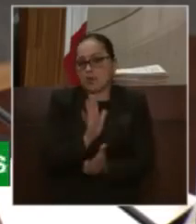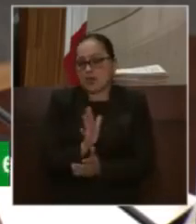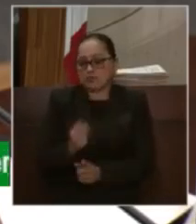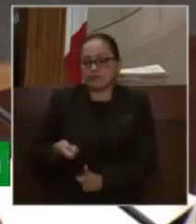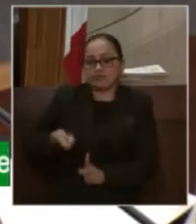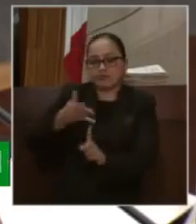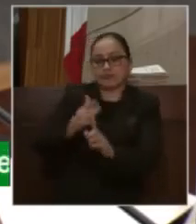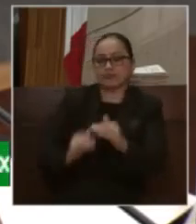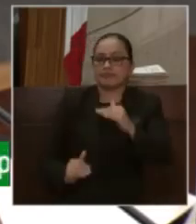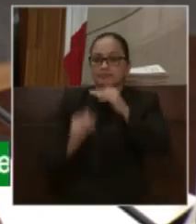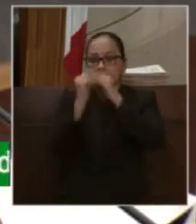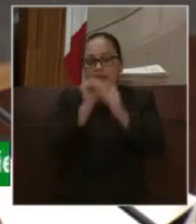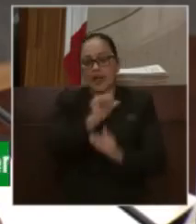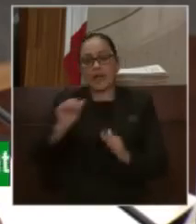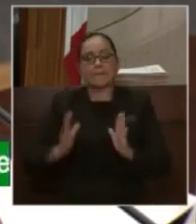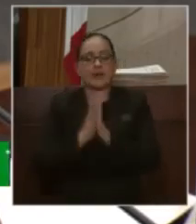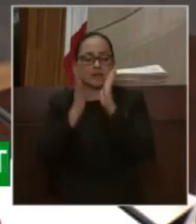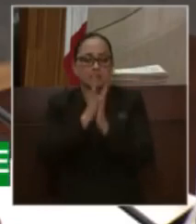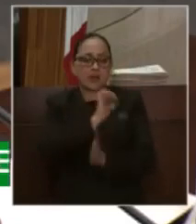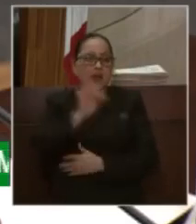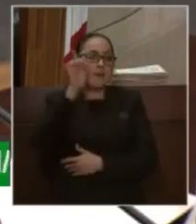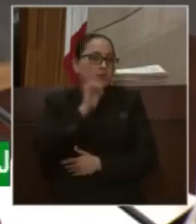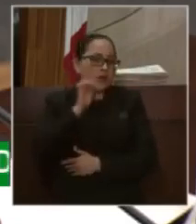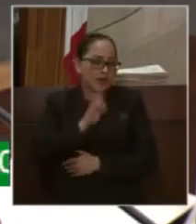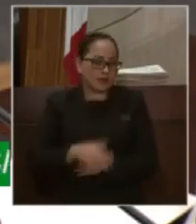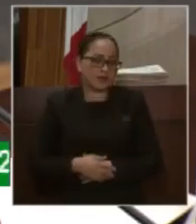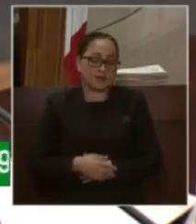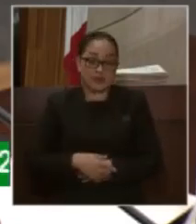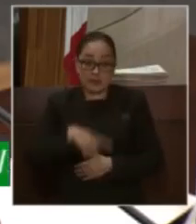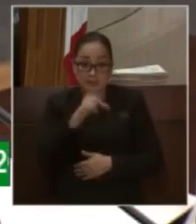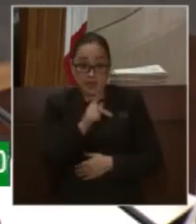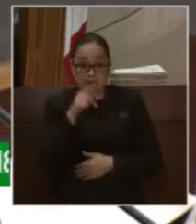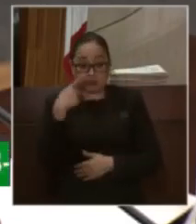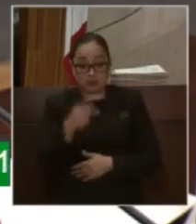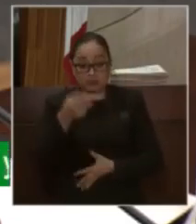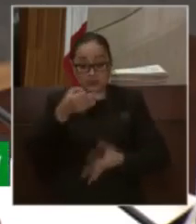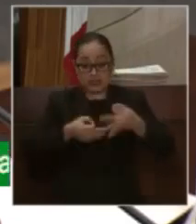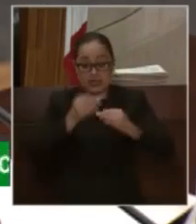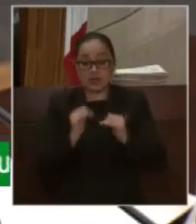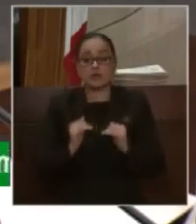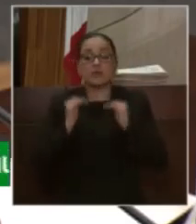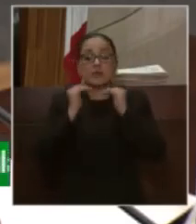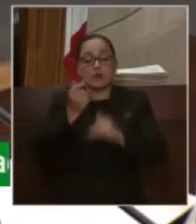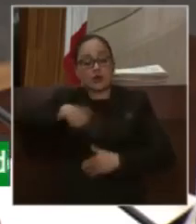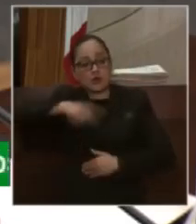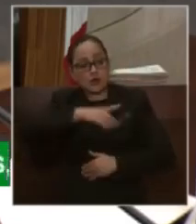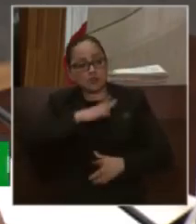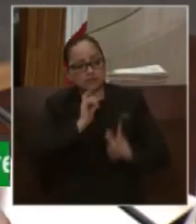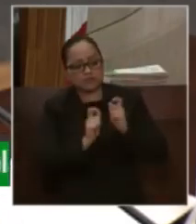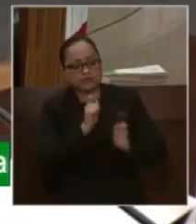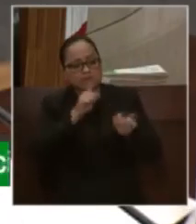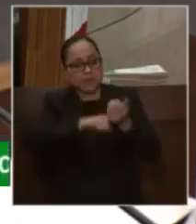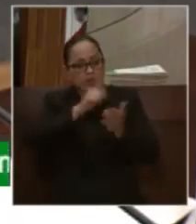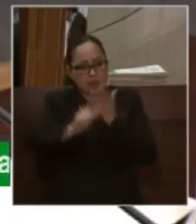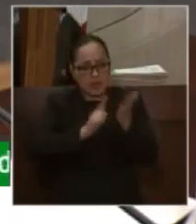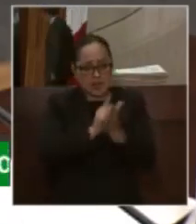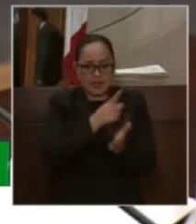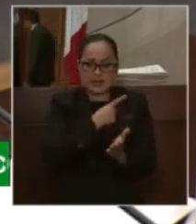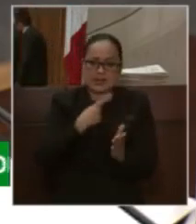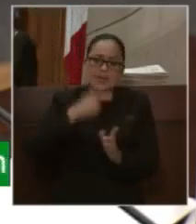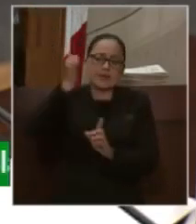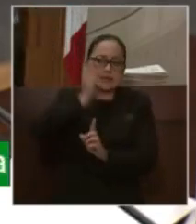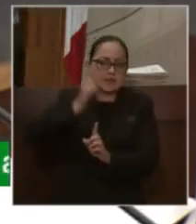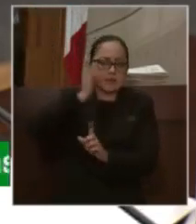un tope a la participación política femenina. Entonces, dado que la Sala Superior ha sostenido que la interpretación de las normas debe